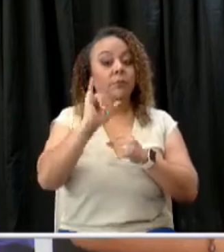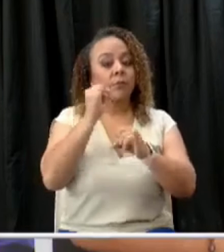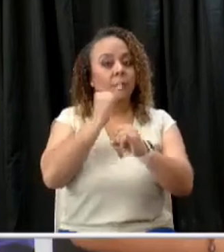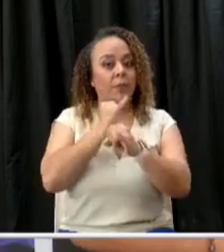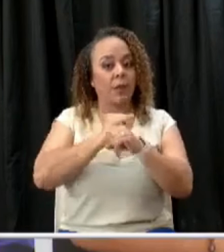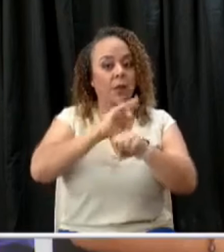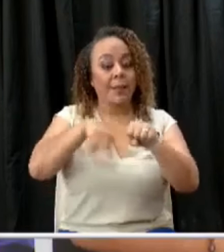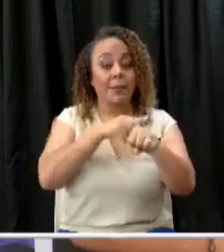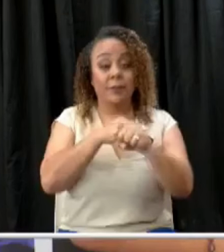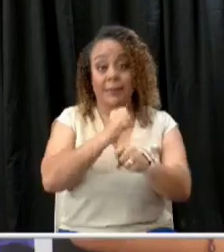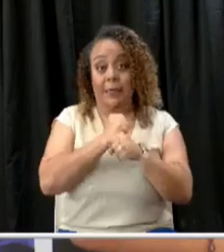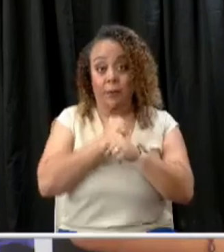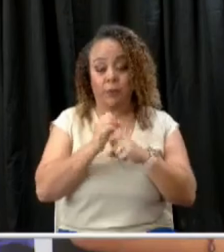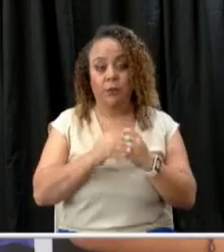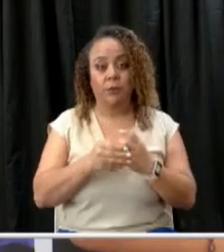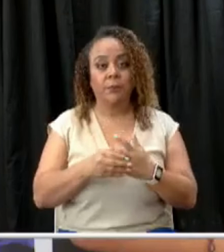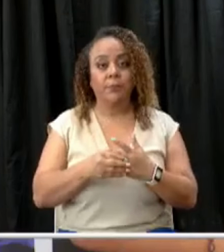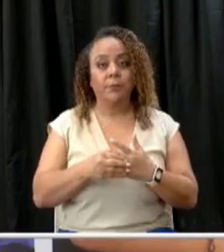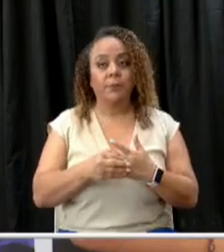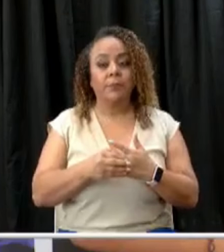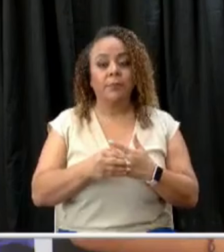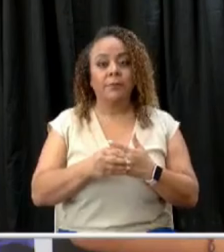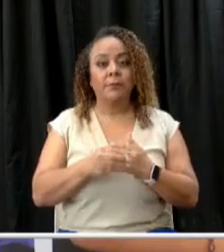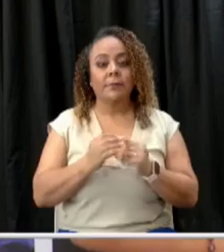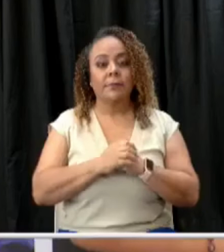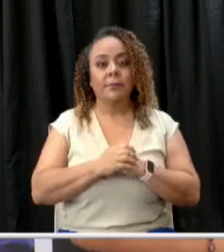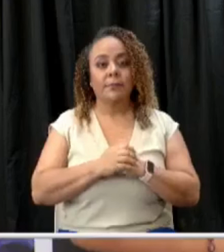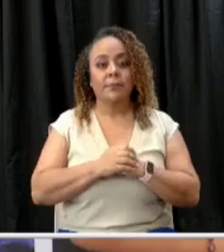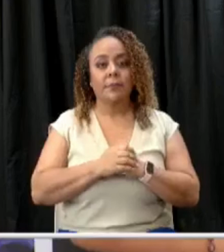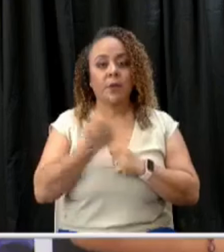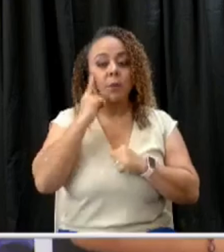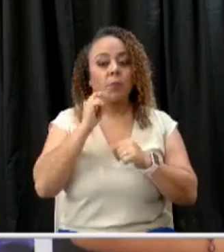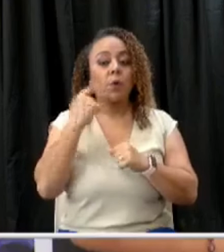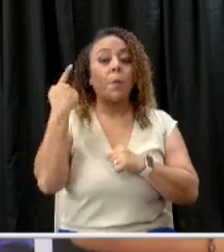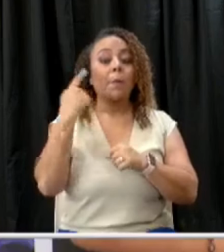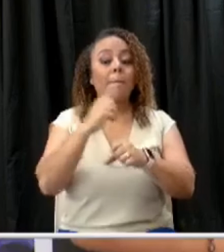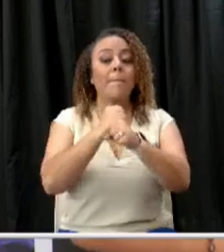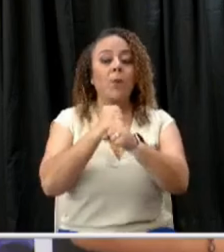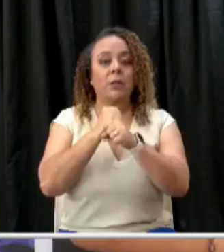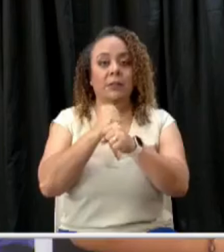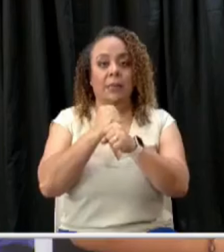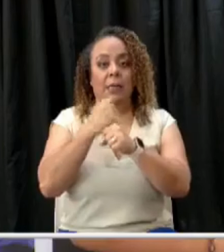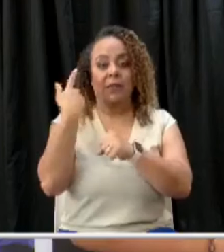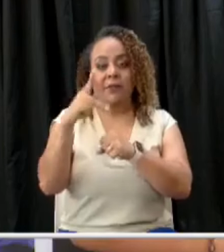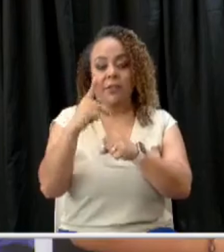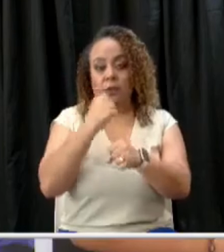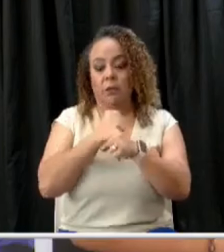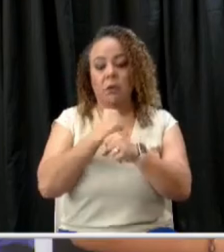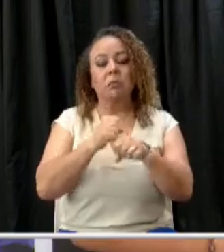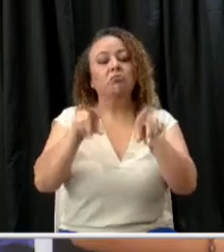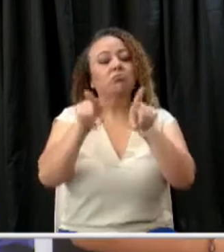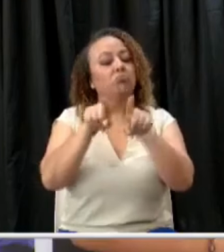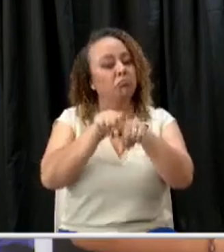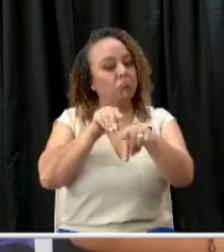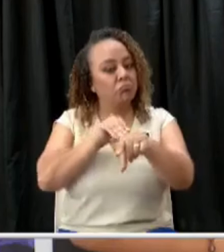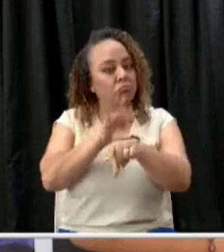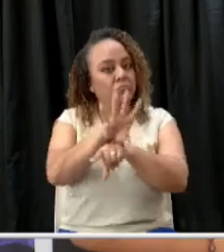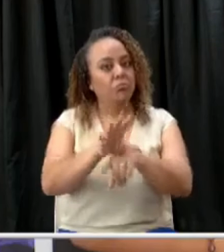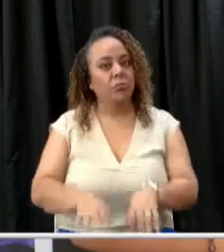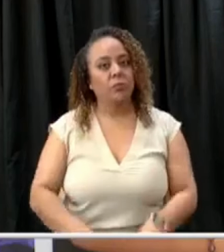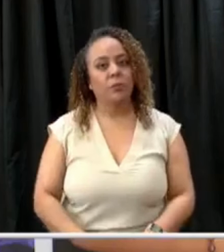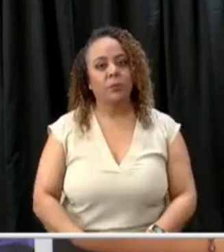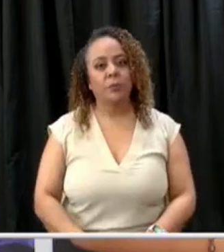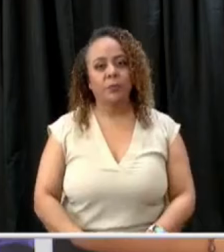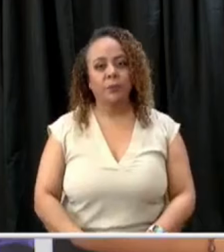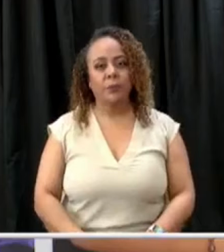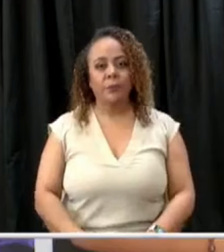Instituto Nacional de Seguros a través de la póliza de riesgos del trabajo, que también puede dar mucha orientación en el tema.